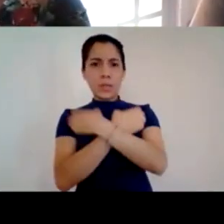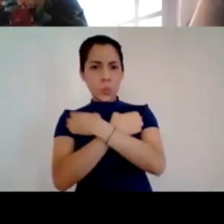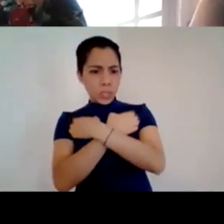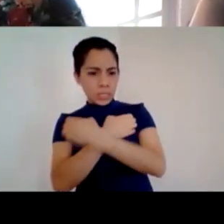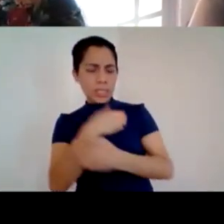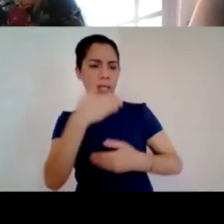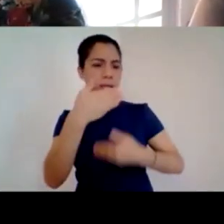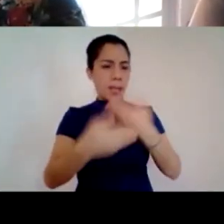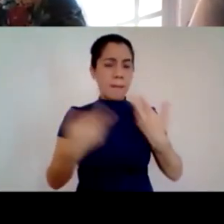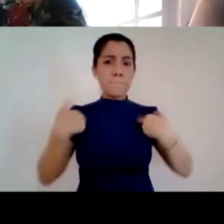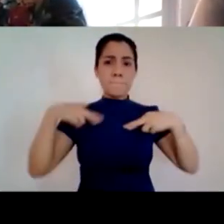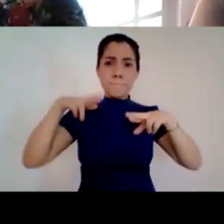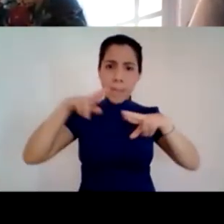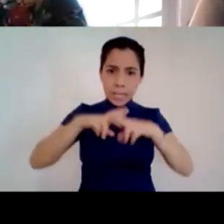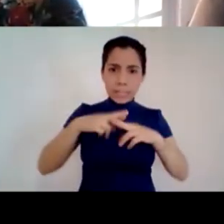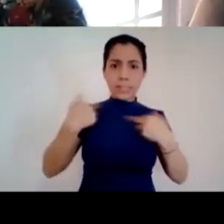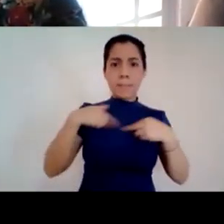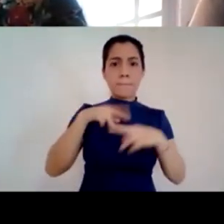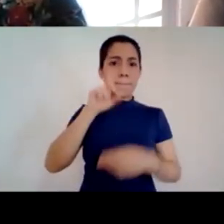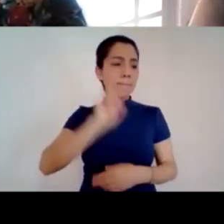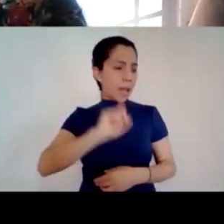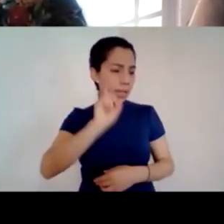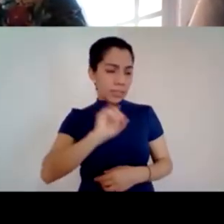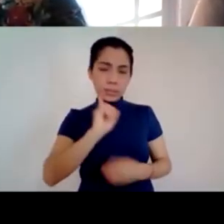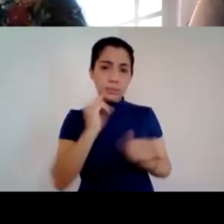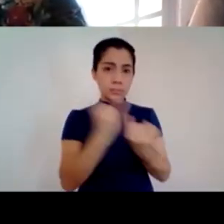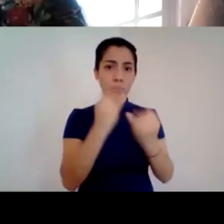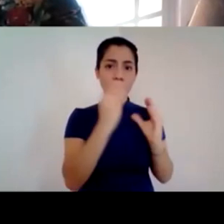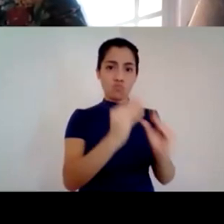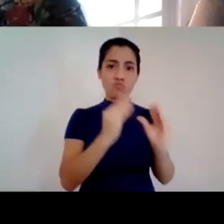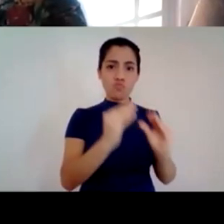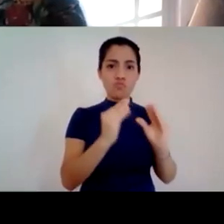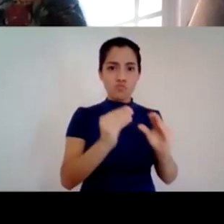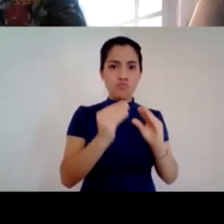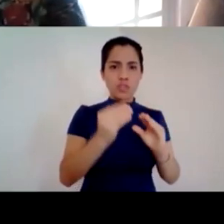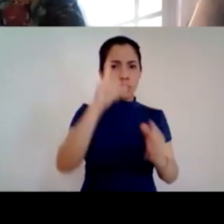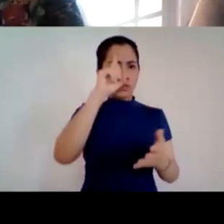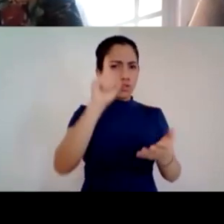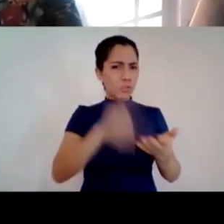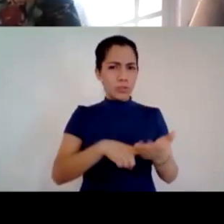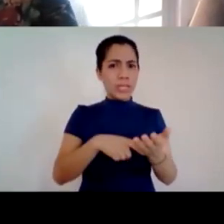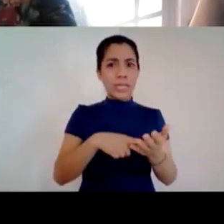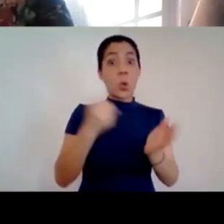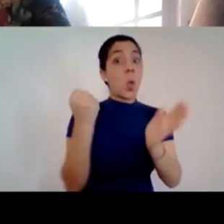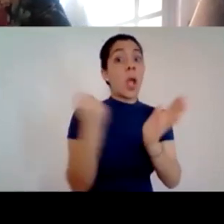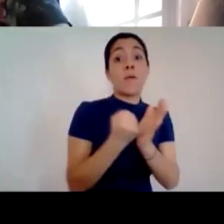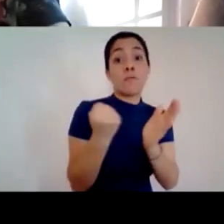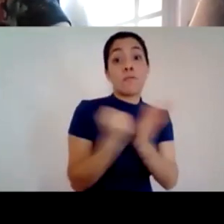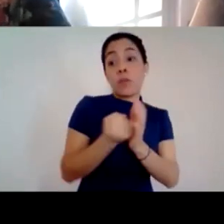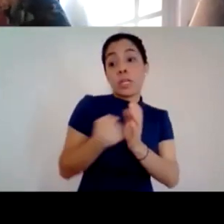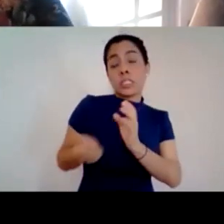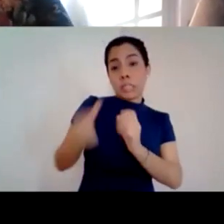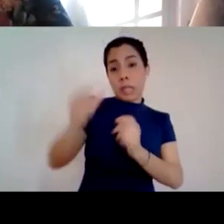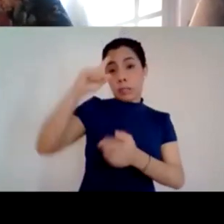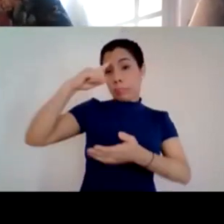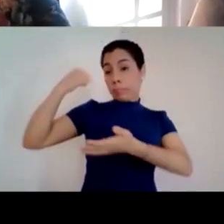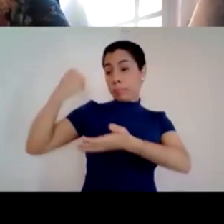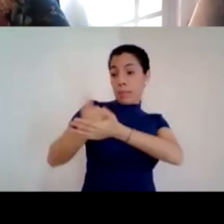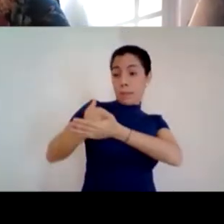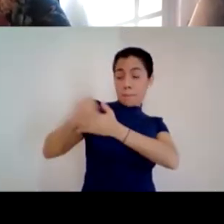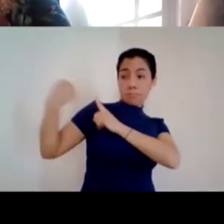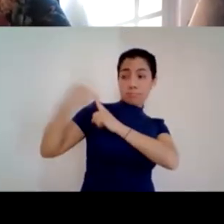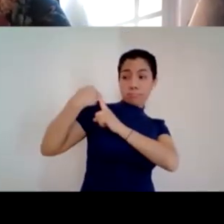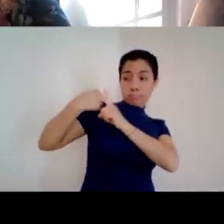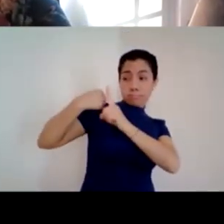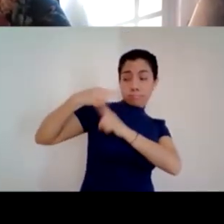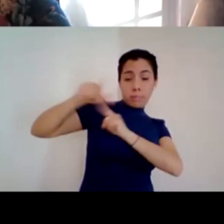maestro o de maestra? yo creo y aquí recojo lo que dice Boris Sirulnik ¿no es cierto? él dice